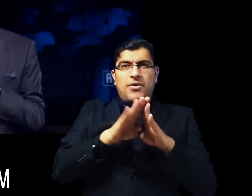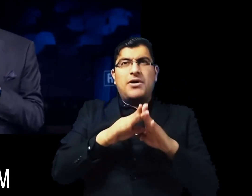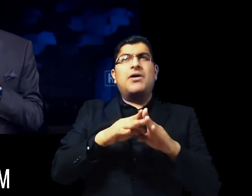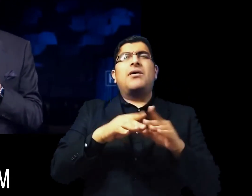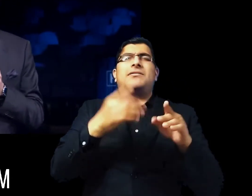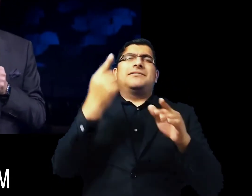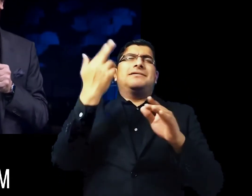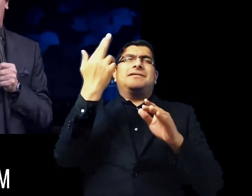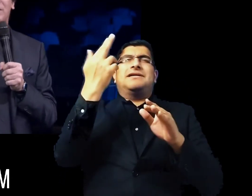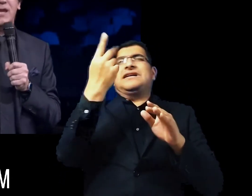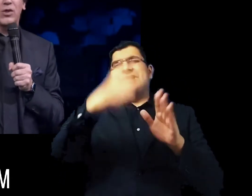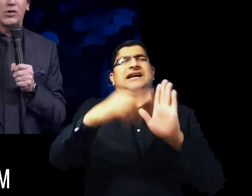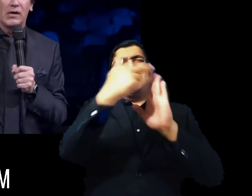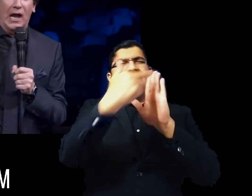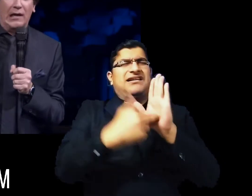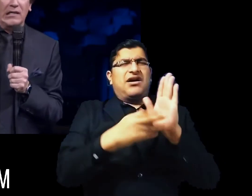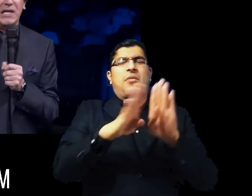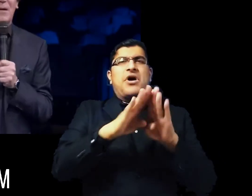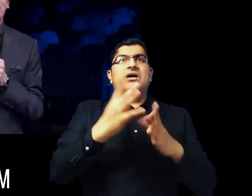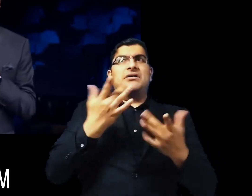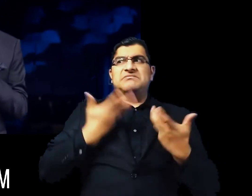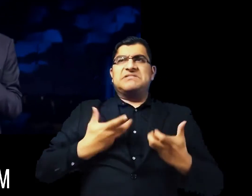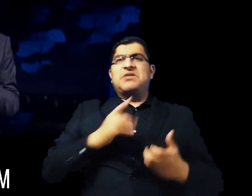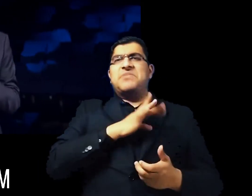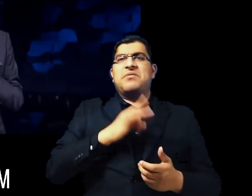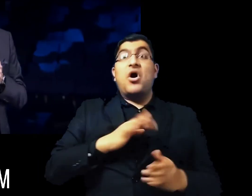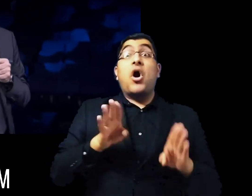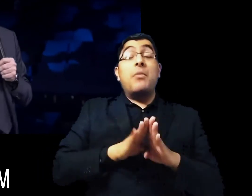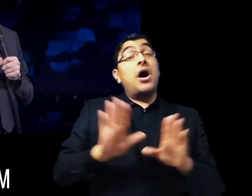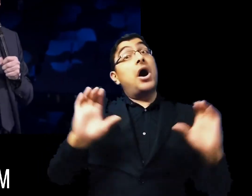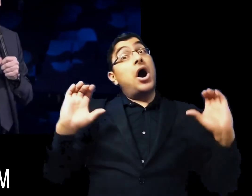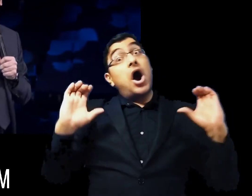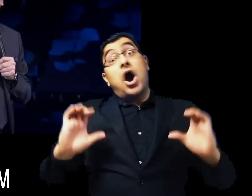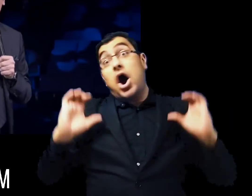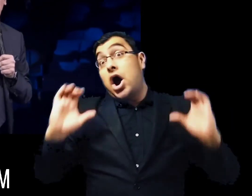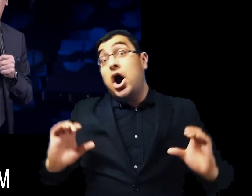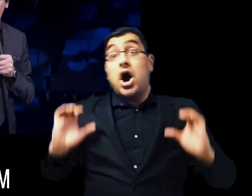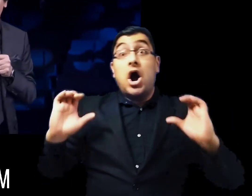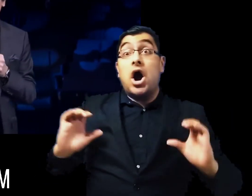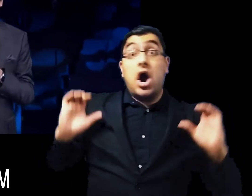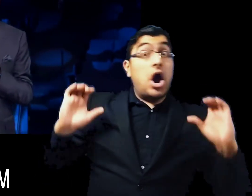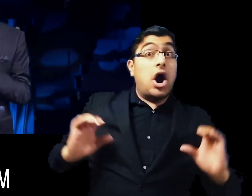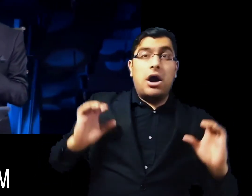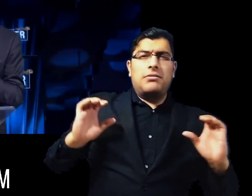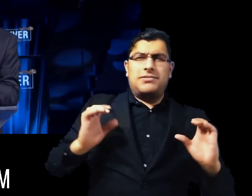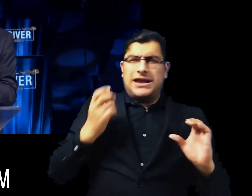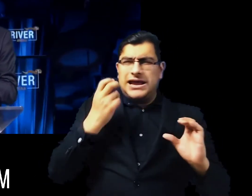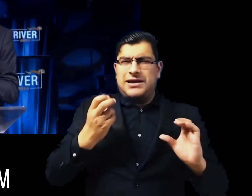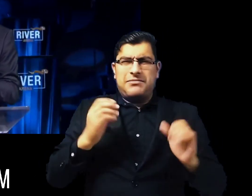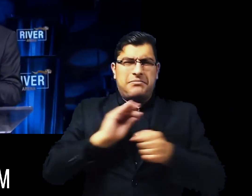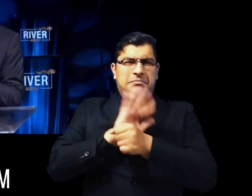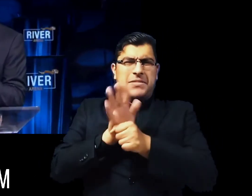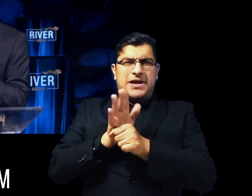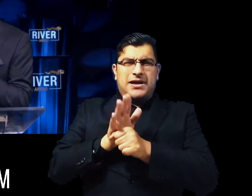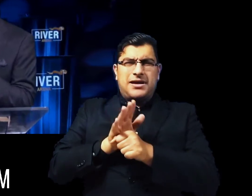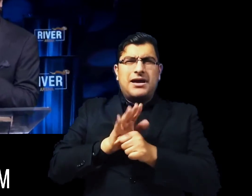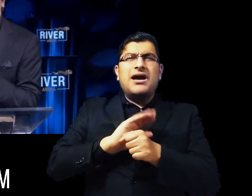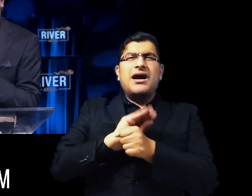un ridículo protocolo de miedo al que llaman prudencia, que deberían llamarlo la pandemia del